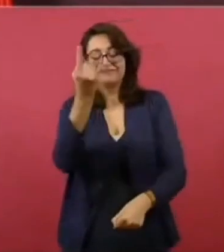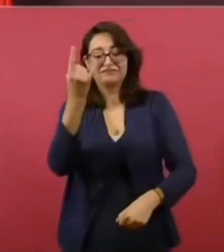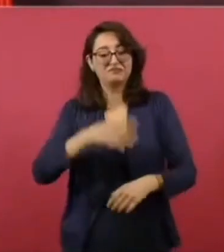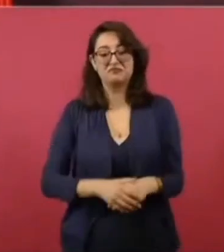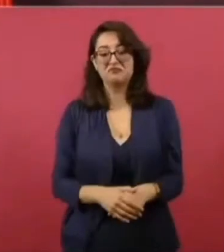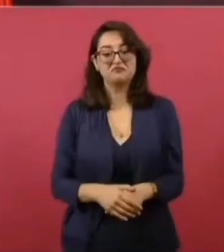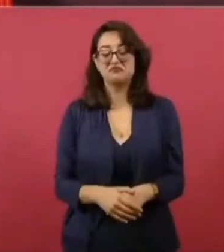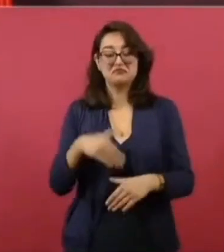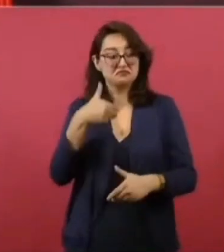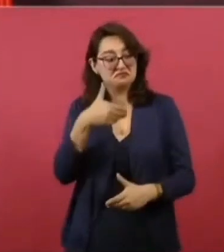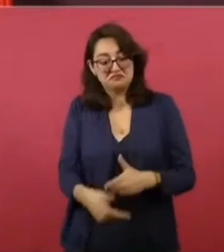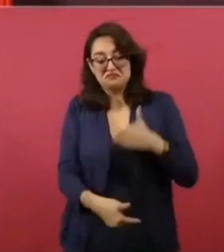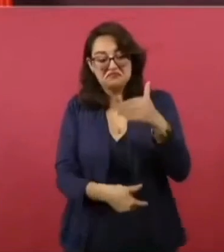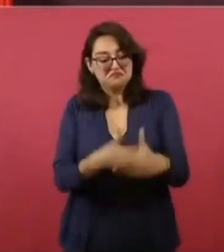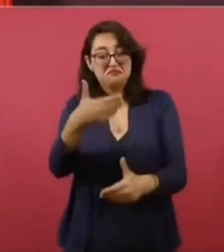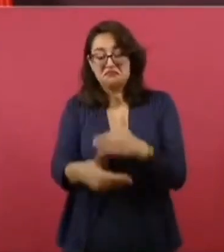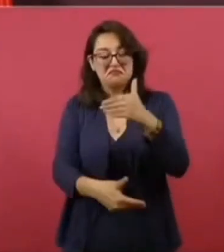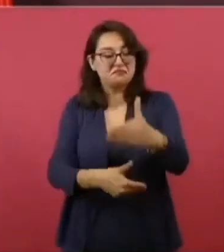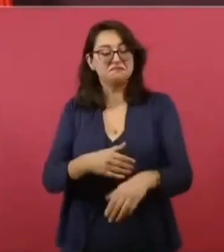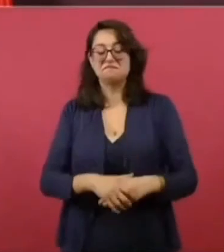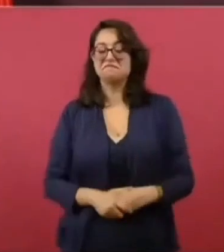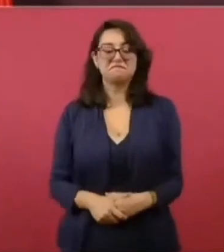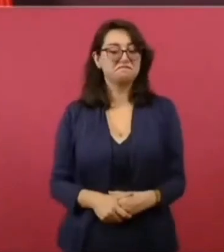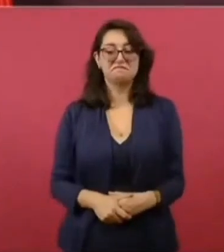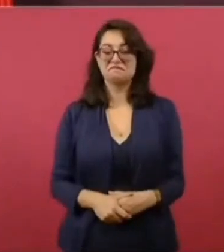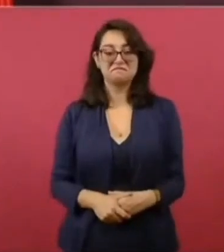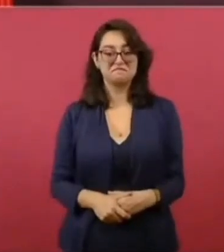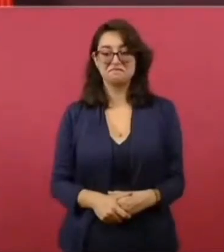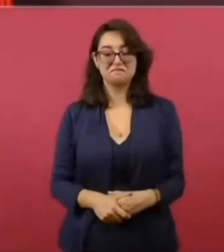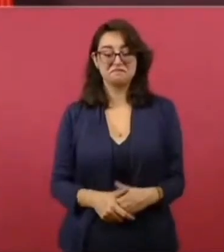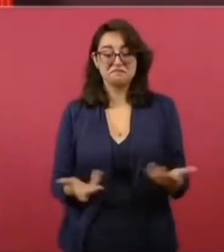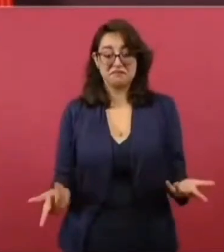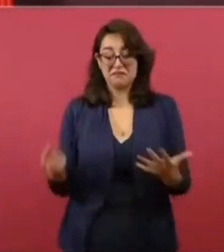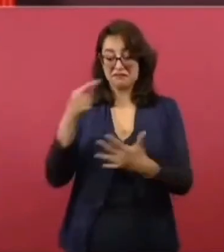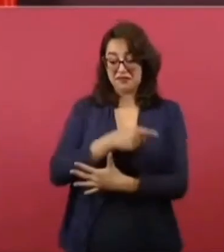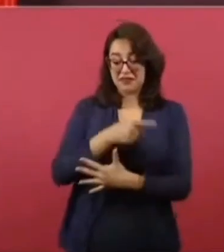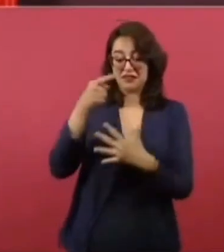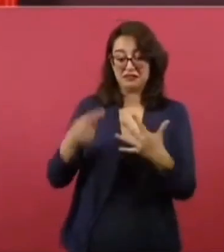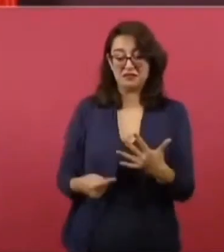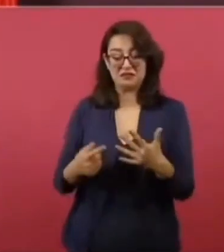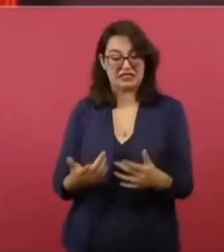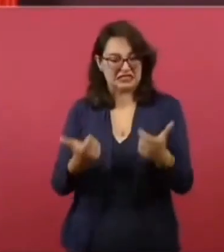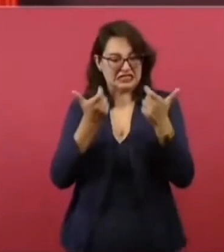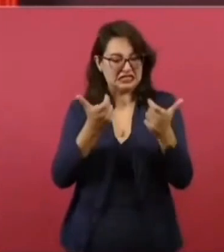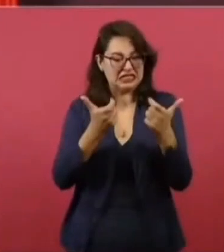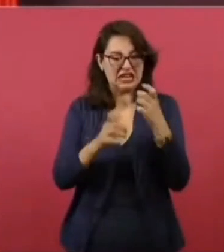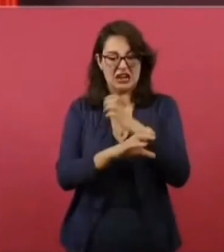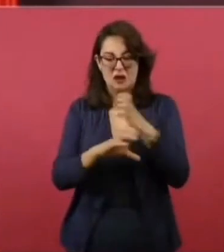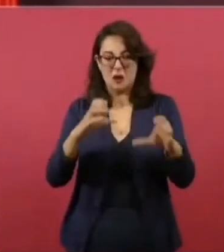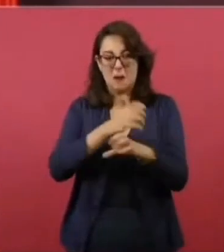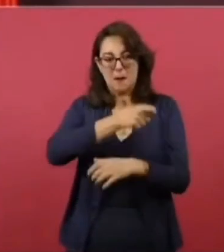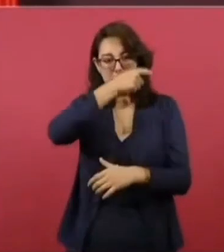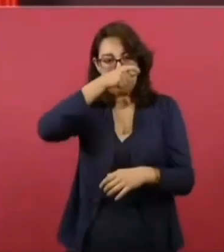llegarán lejos si no comprenden e internalizan que el dinero y lo material